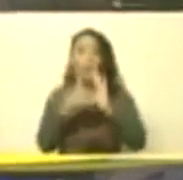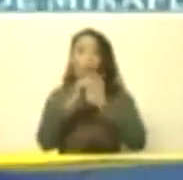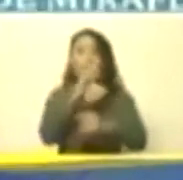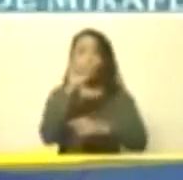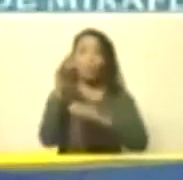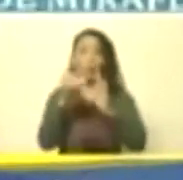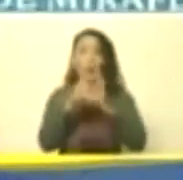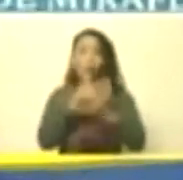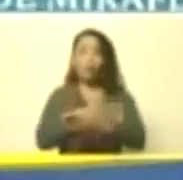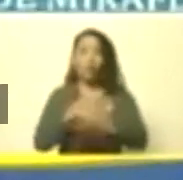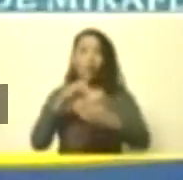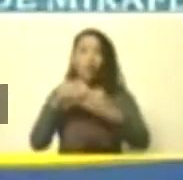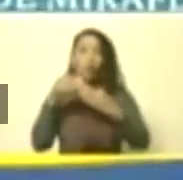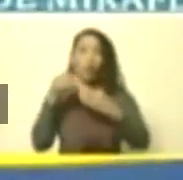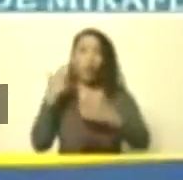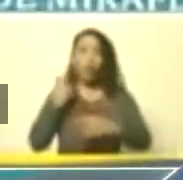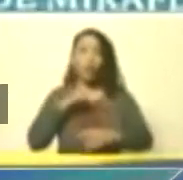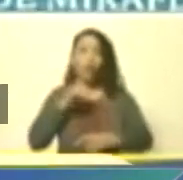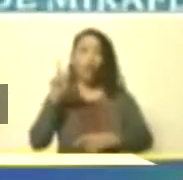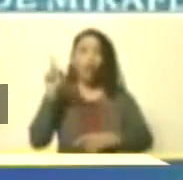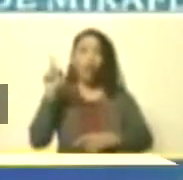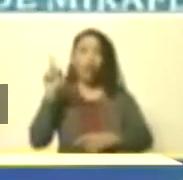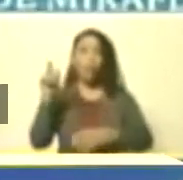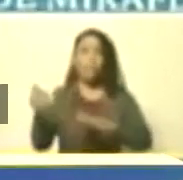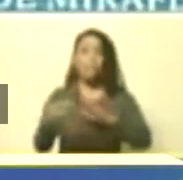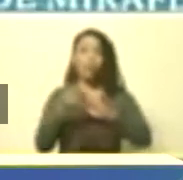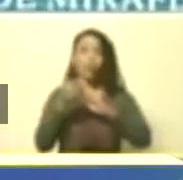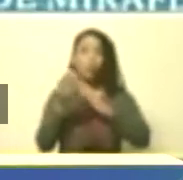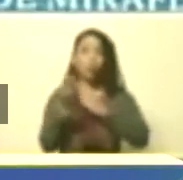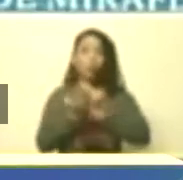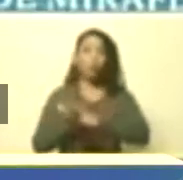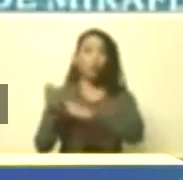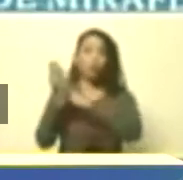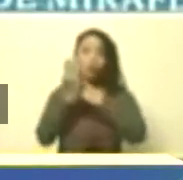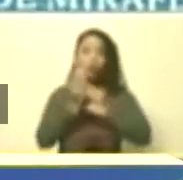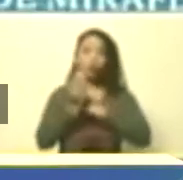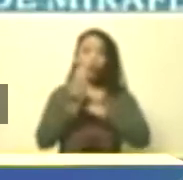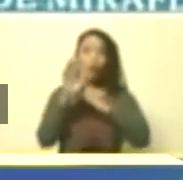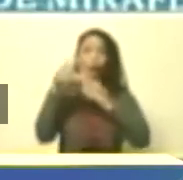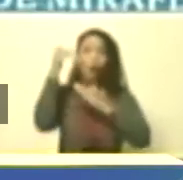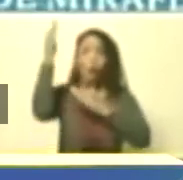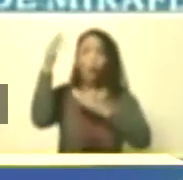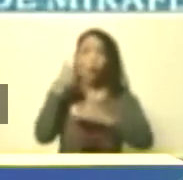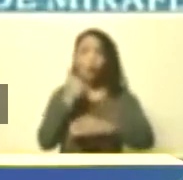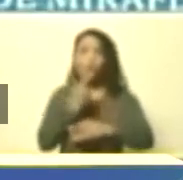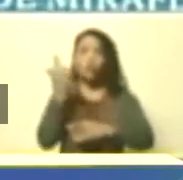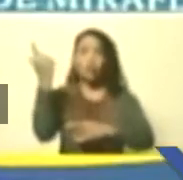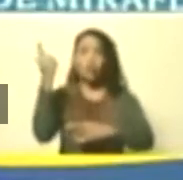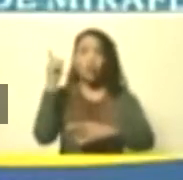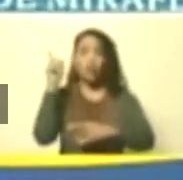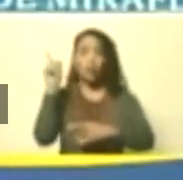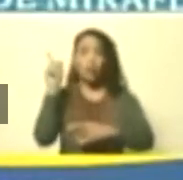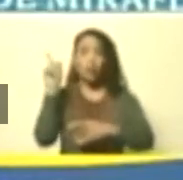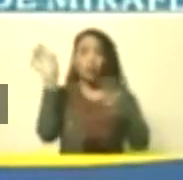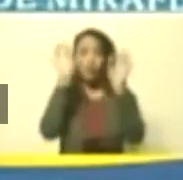millones de dólares que nos tienen protegidos en el exterior, como dicen ellos de